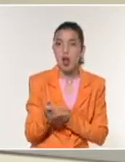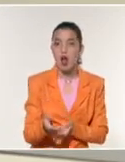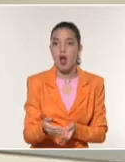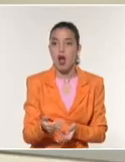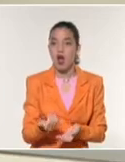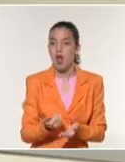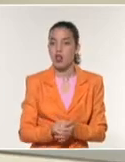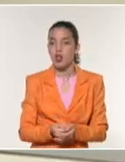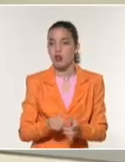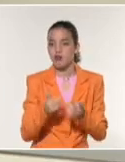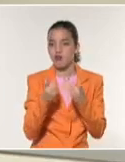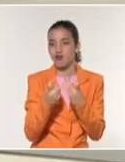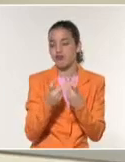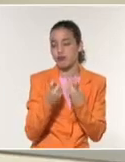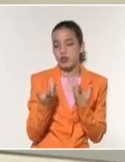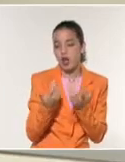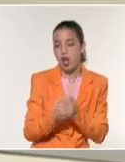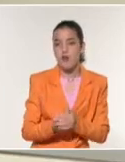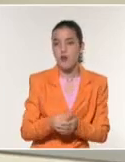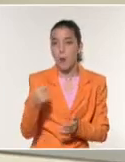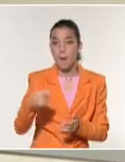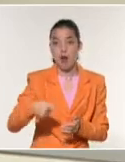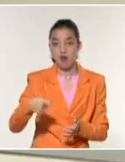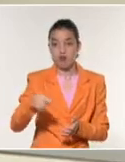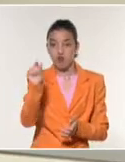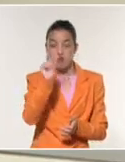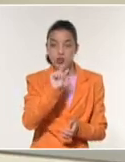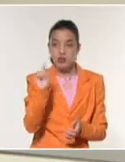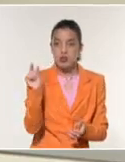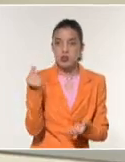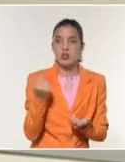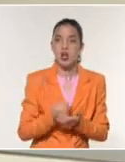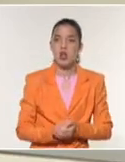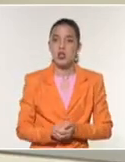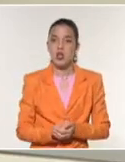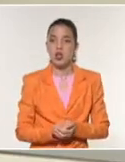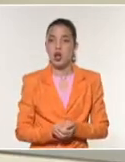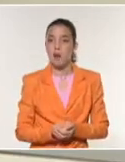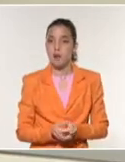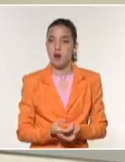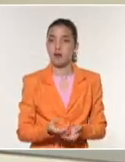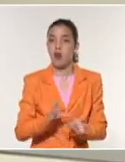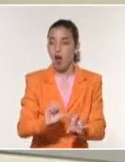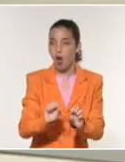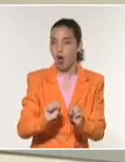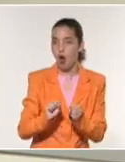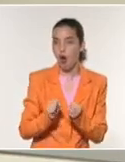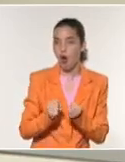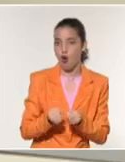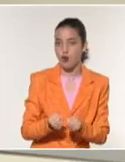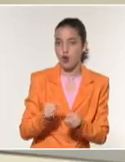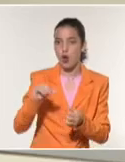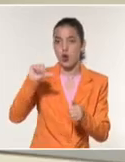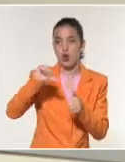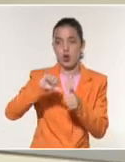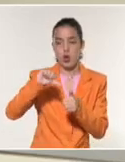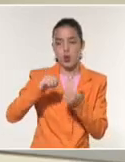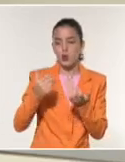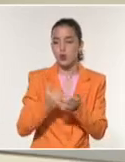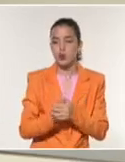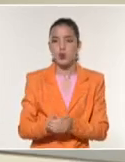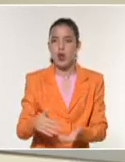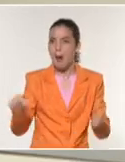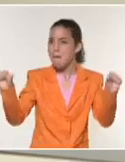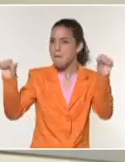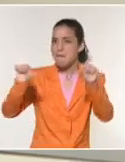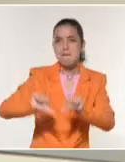tal y como está obligado por la ley de ejecución y sus reglamentos, que es una conducta desafiante,